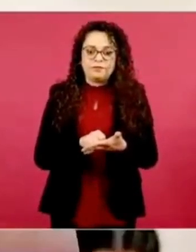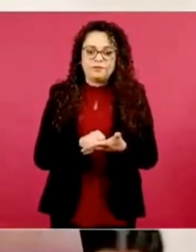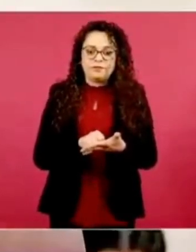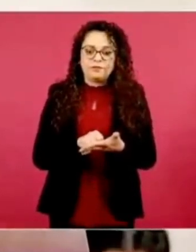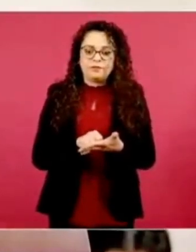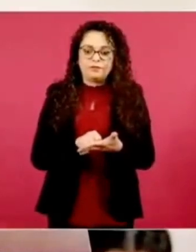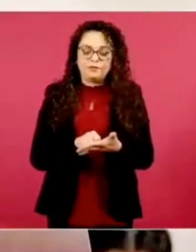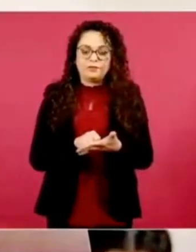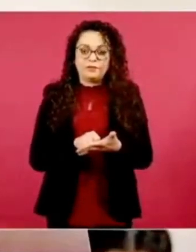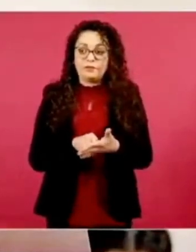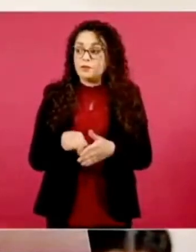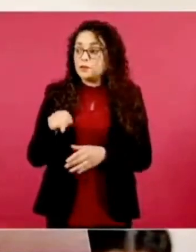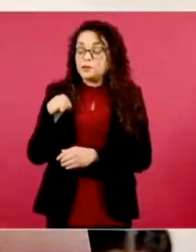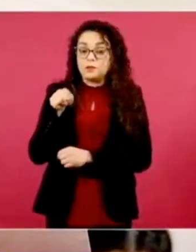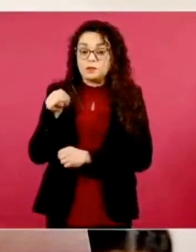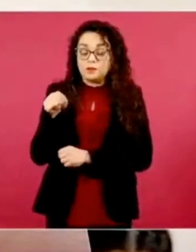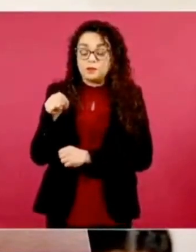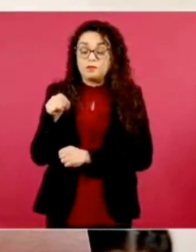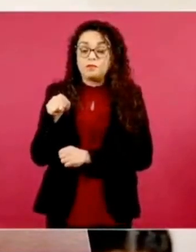y llegó a decir, sí,